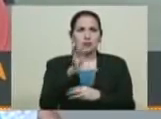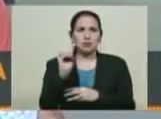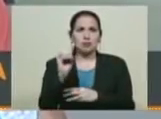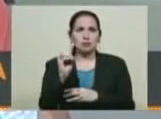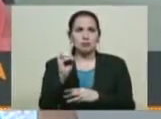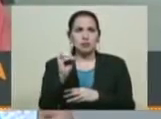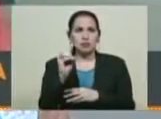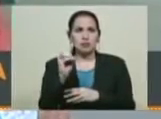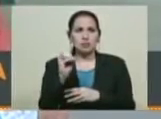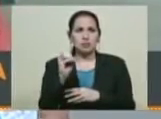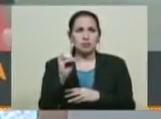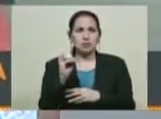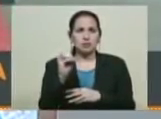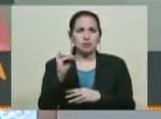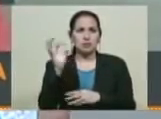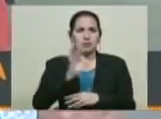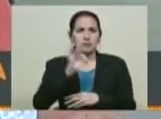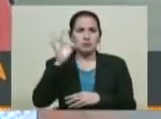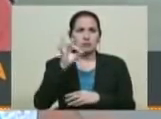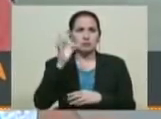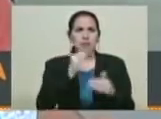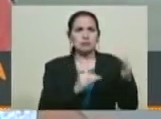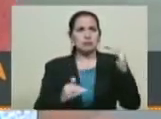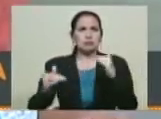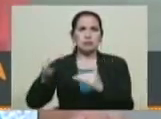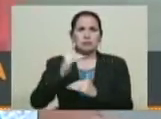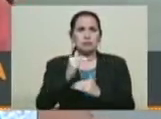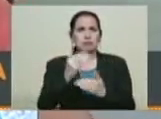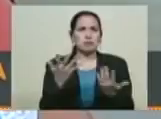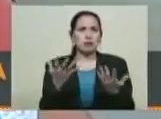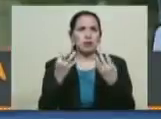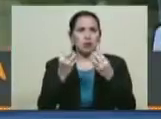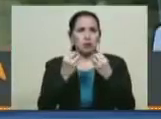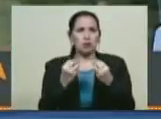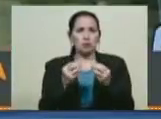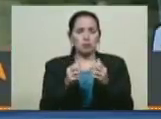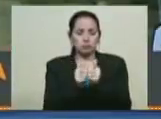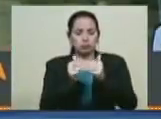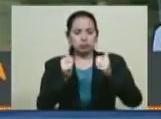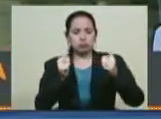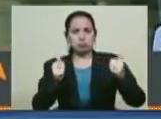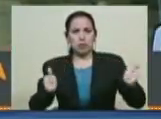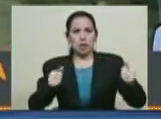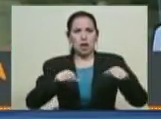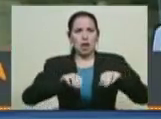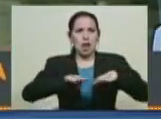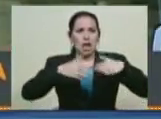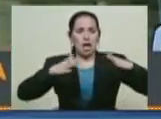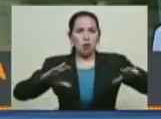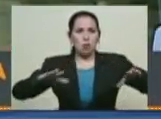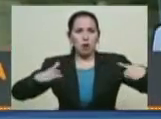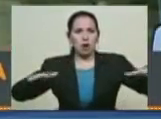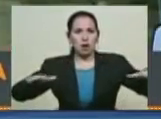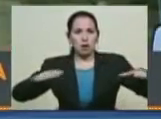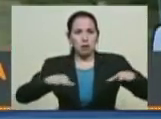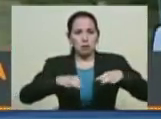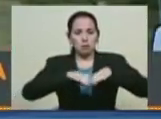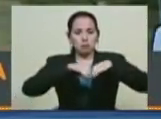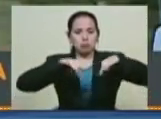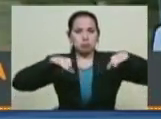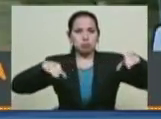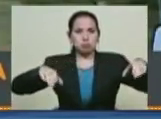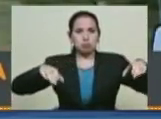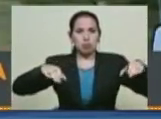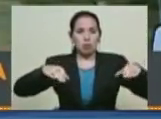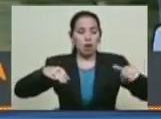de sal más que lo que está normalmente en el océano. O sea, se separan las aguas. Así es. Como hizo Moisés. Una agua entra